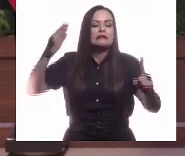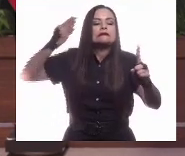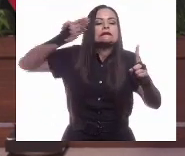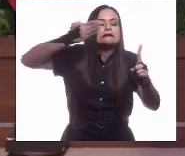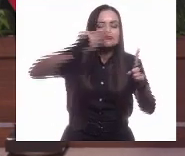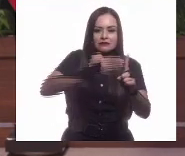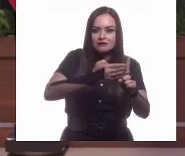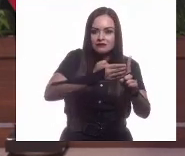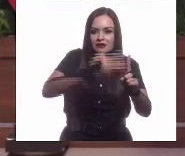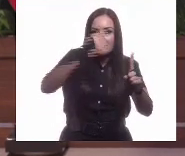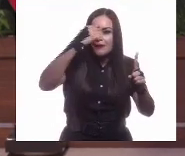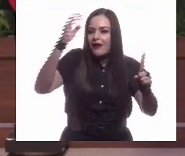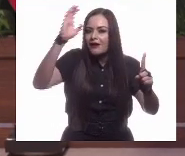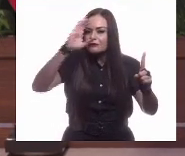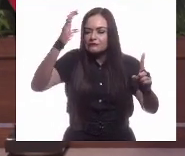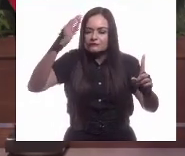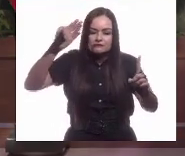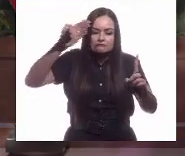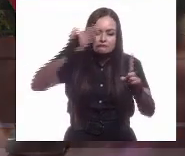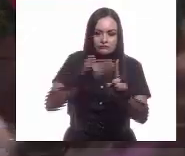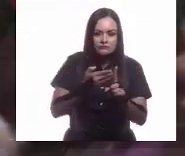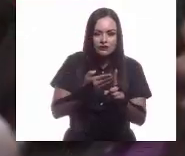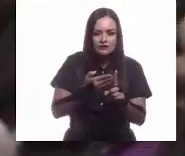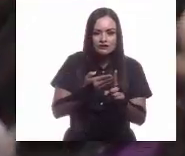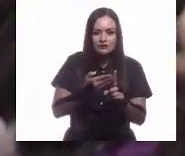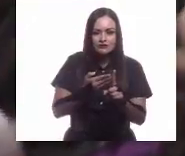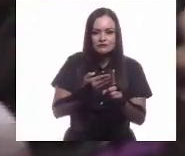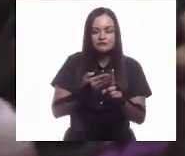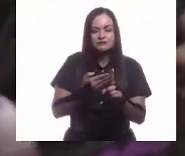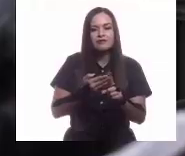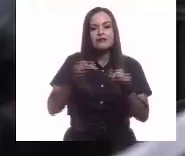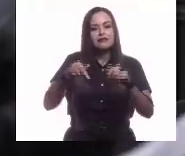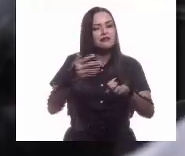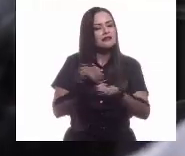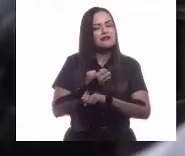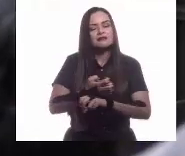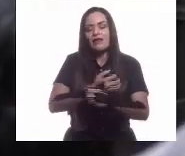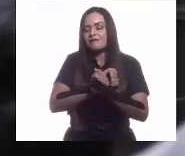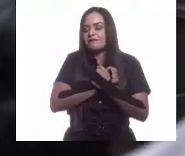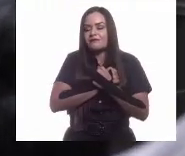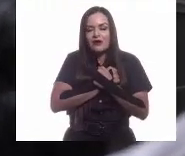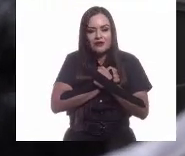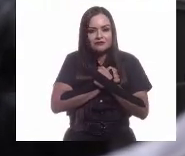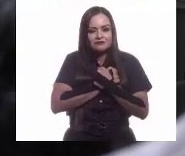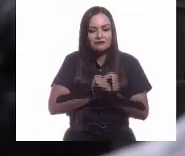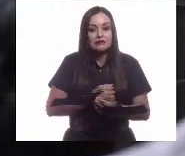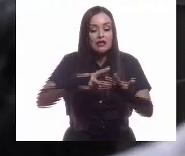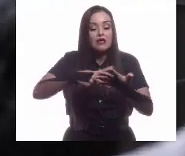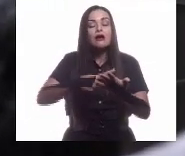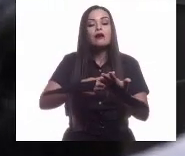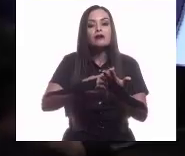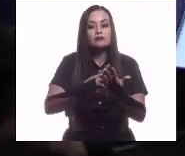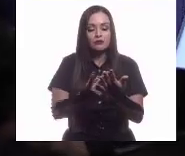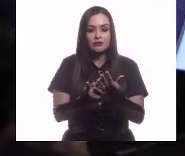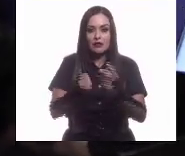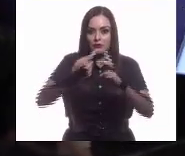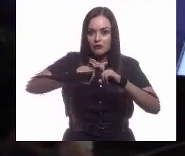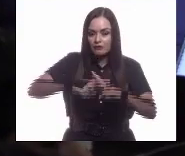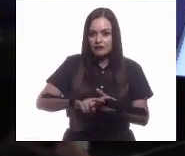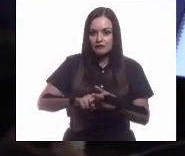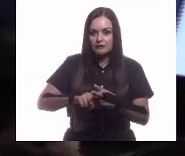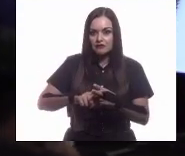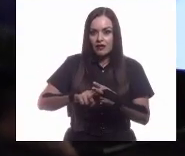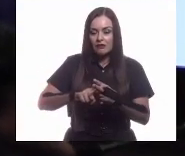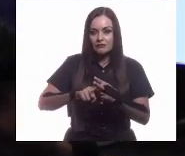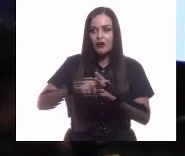fomentar nuestra cultura cívica y la de nuestra infancia y el amor a su Estado, iniciamos el programa Ruta de las Instituciones,